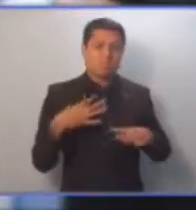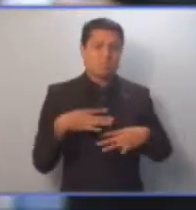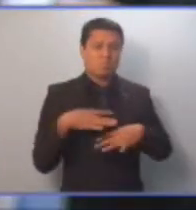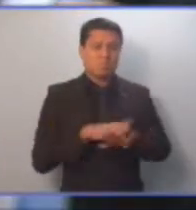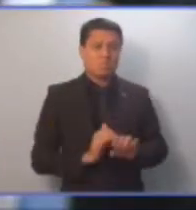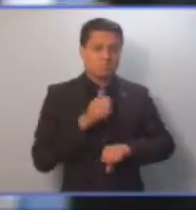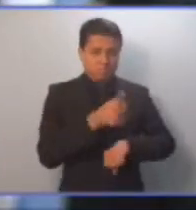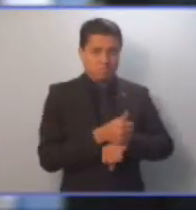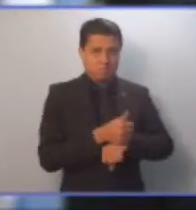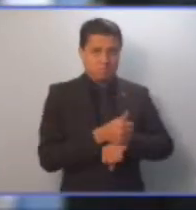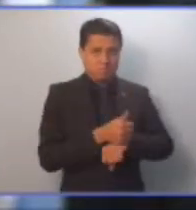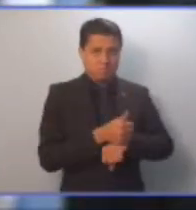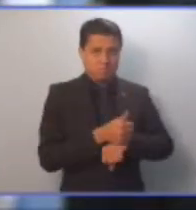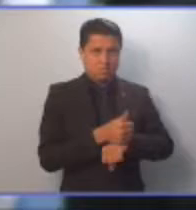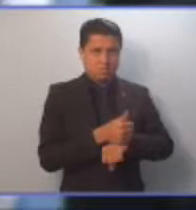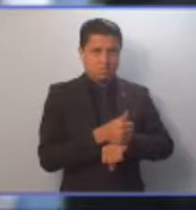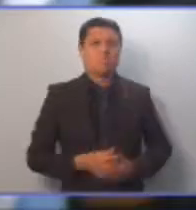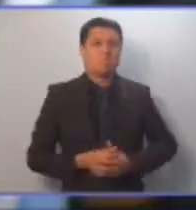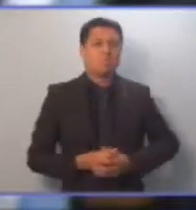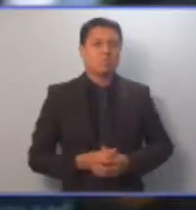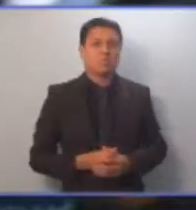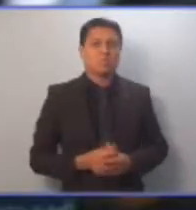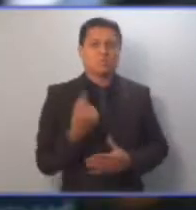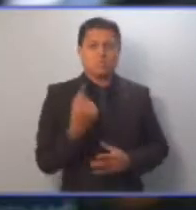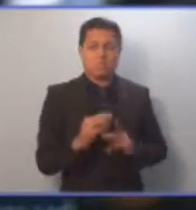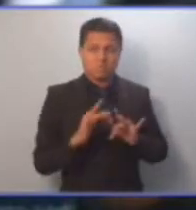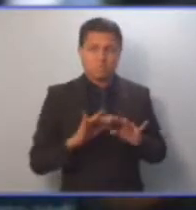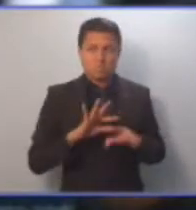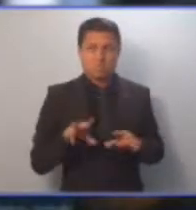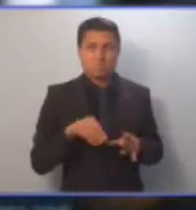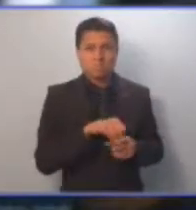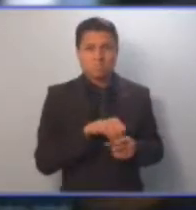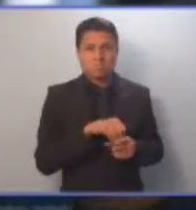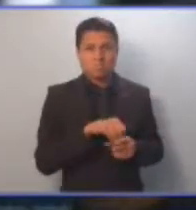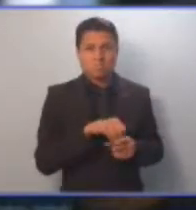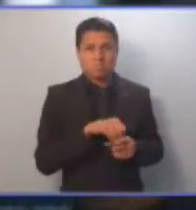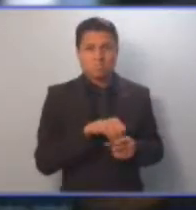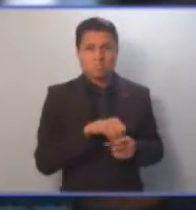parte de la Secretaría de Inclusión Social,